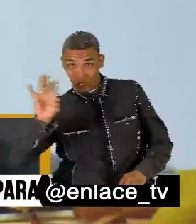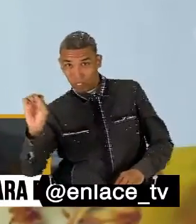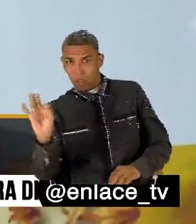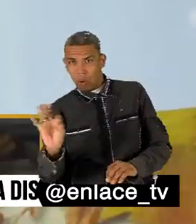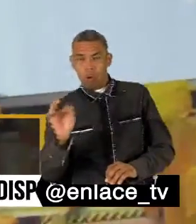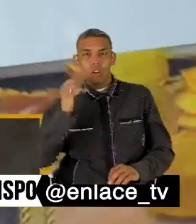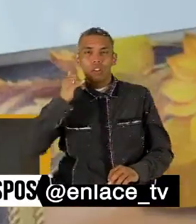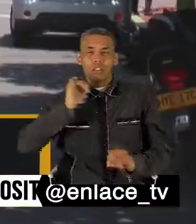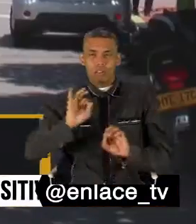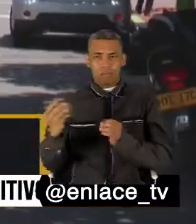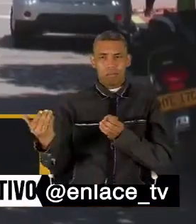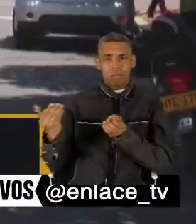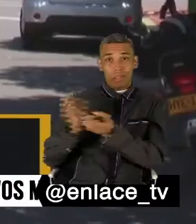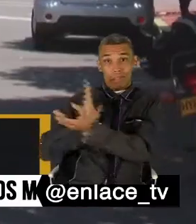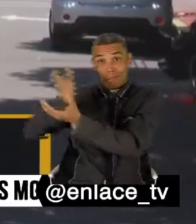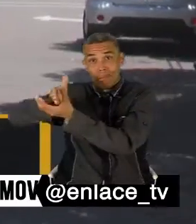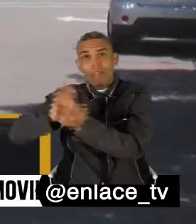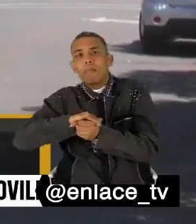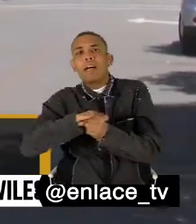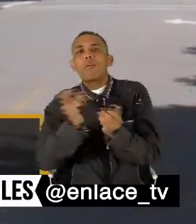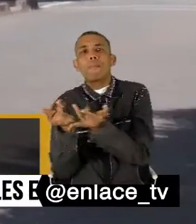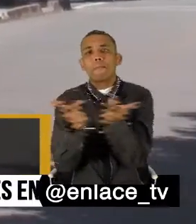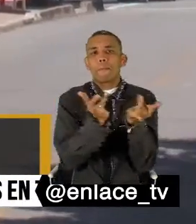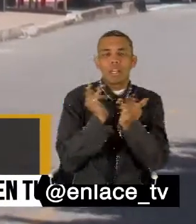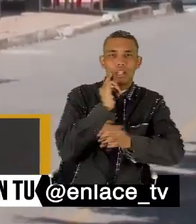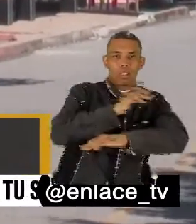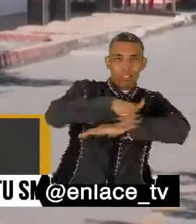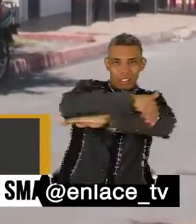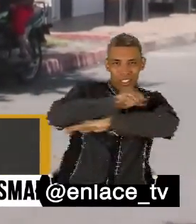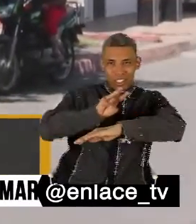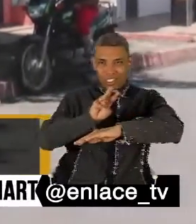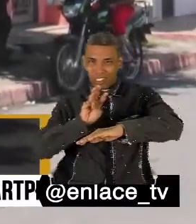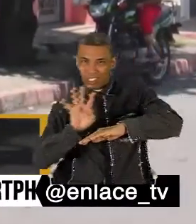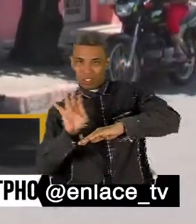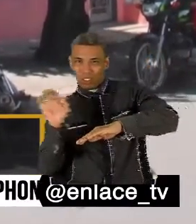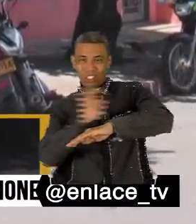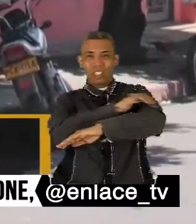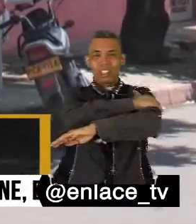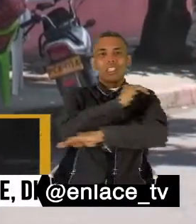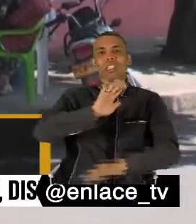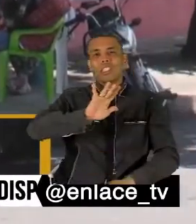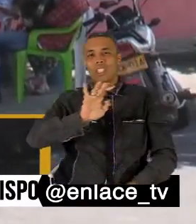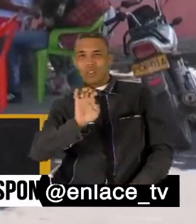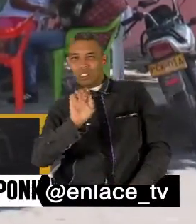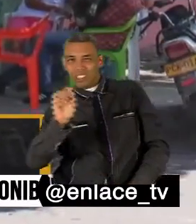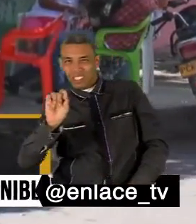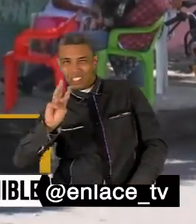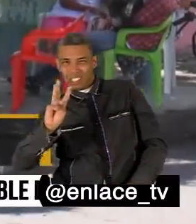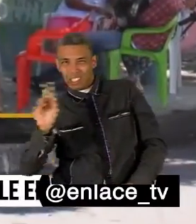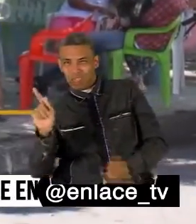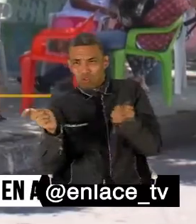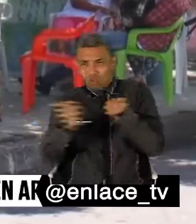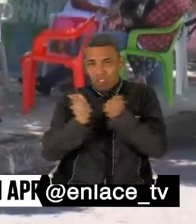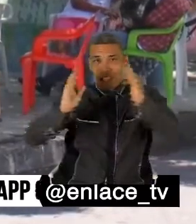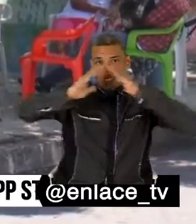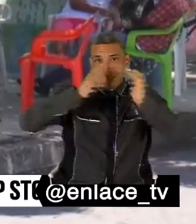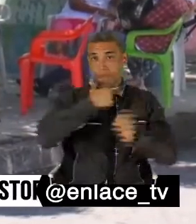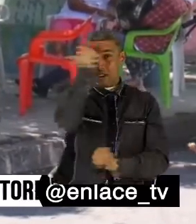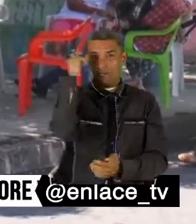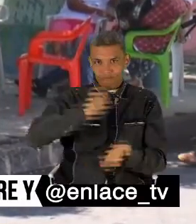310-243-0340 o acercarse hasta su casa en el barrio La Esperanza en la carrera 34E número 5932 a pocos pasos de Casa Blanca.